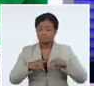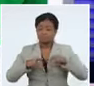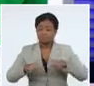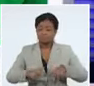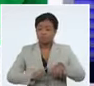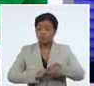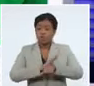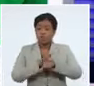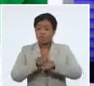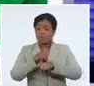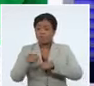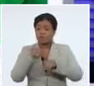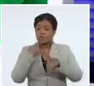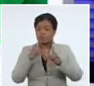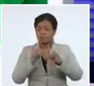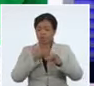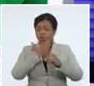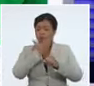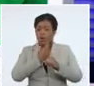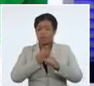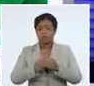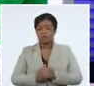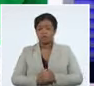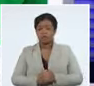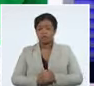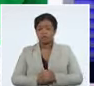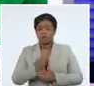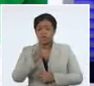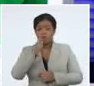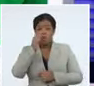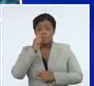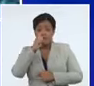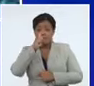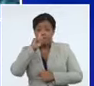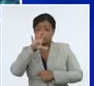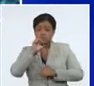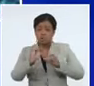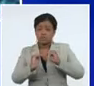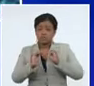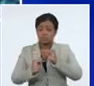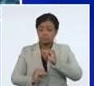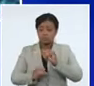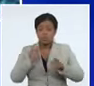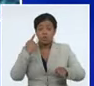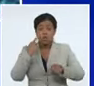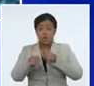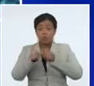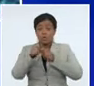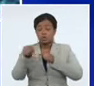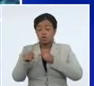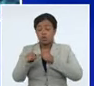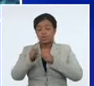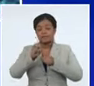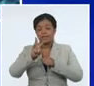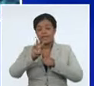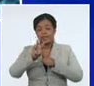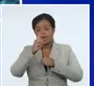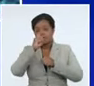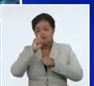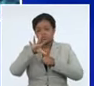vidas jóvenes, un menor de 50 años, 3 entre 50 y 59